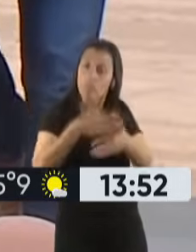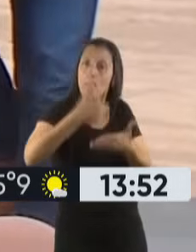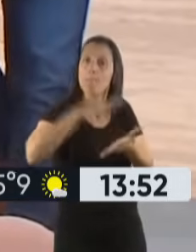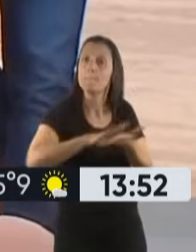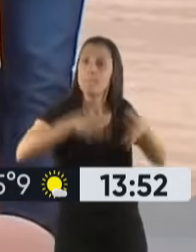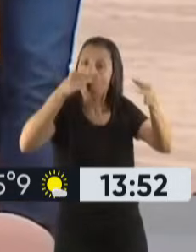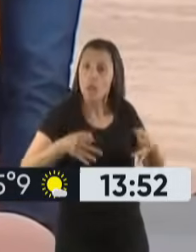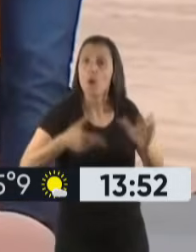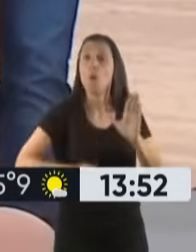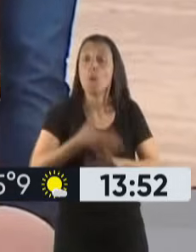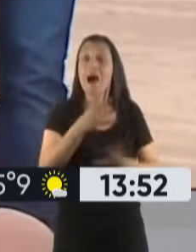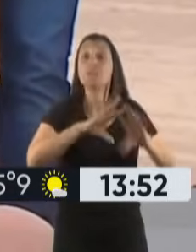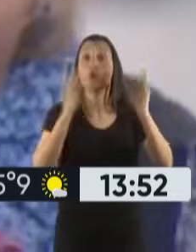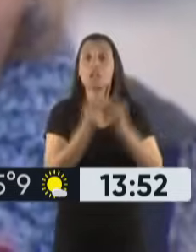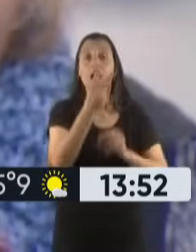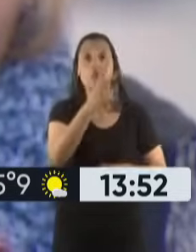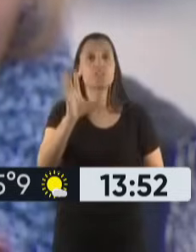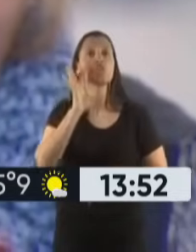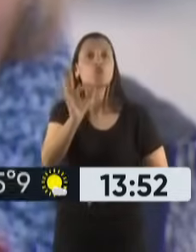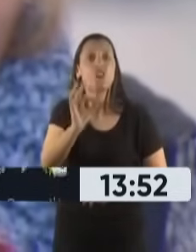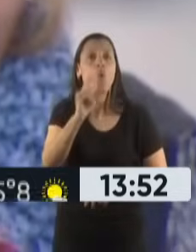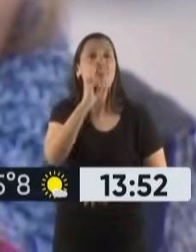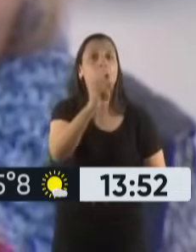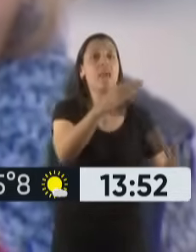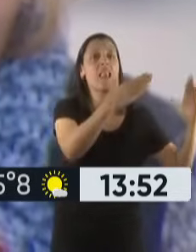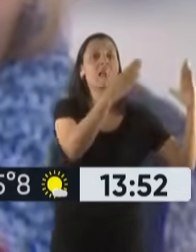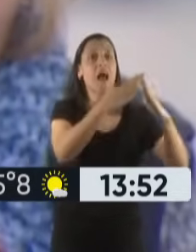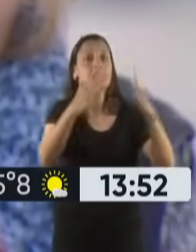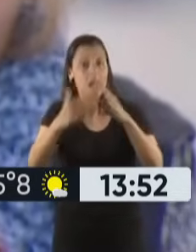vamos a hacer 250.000 soluciones habitacionales.